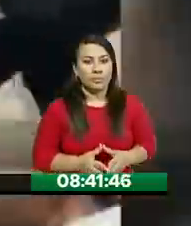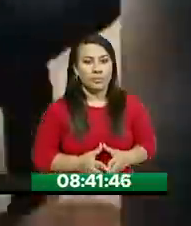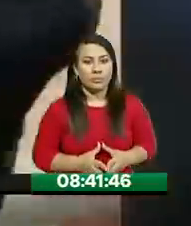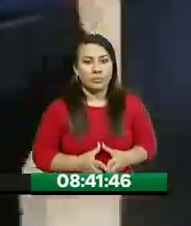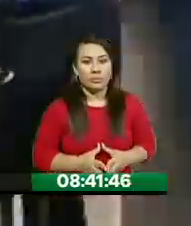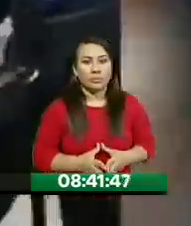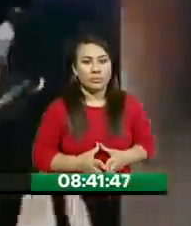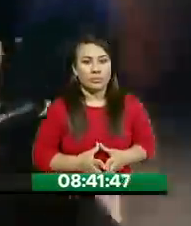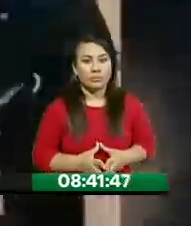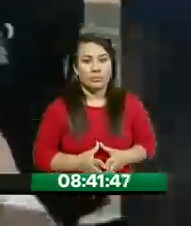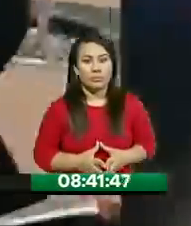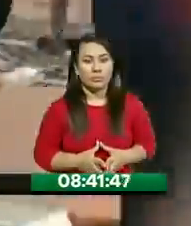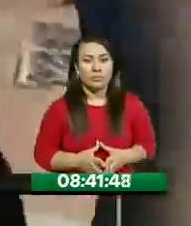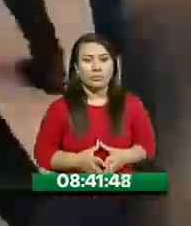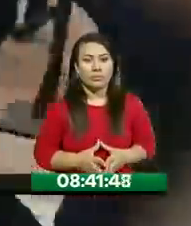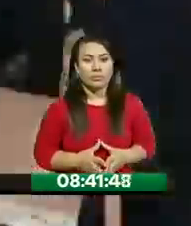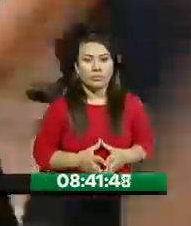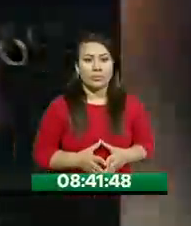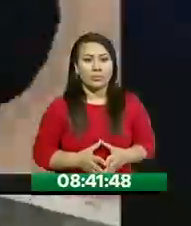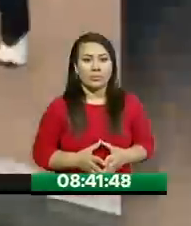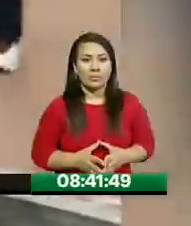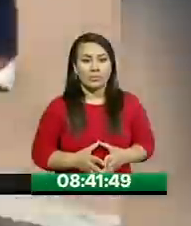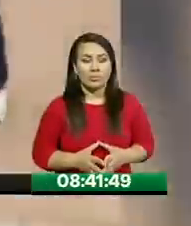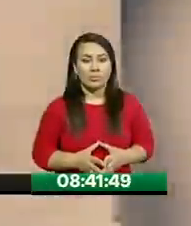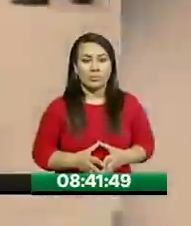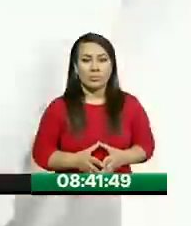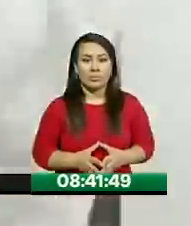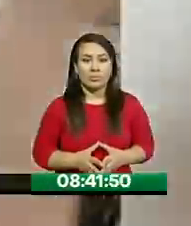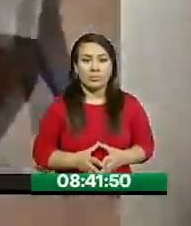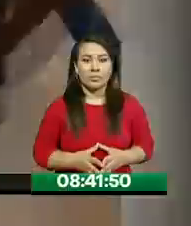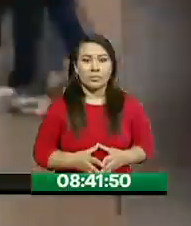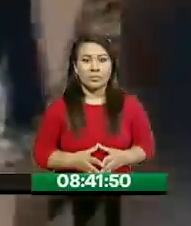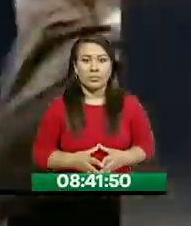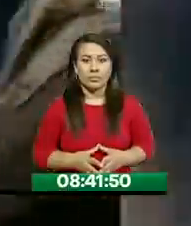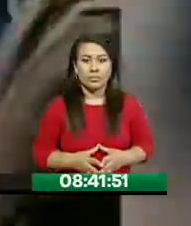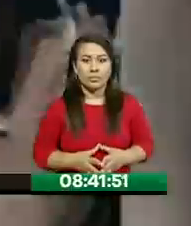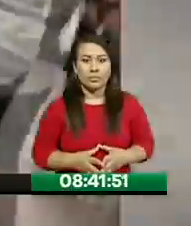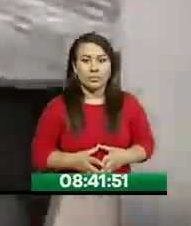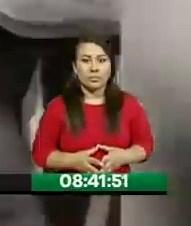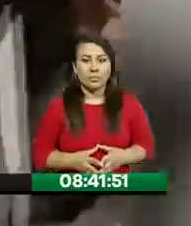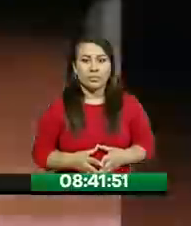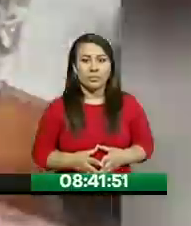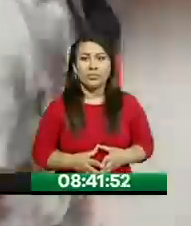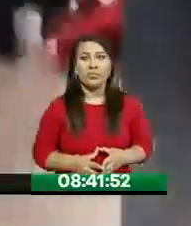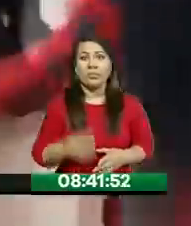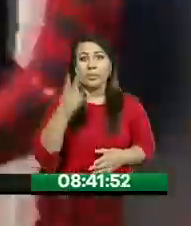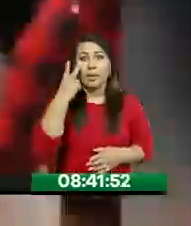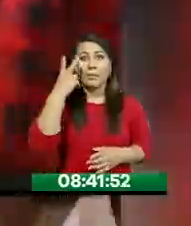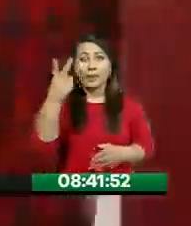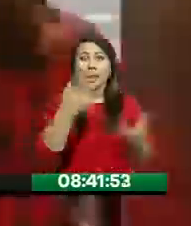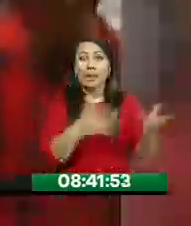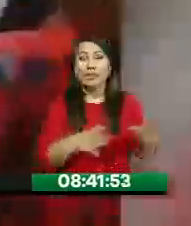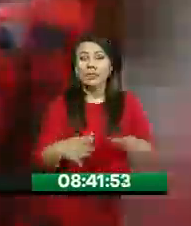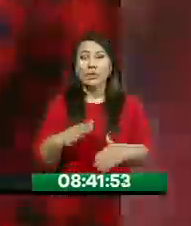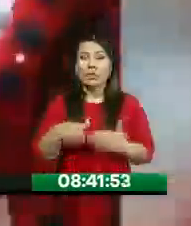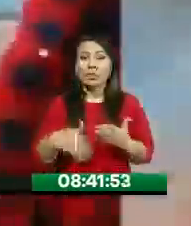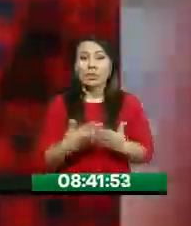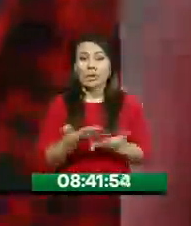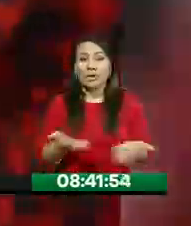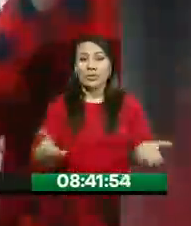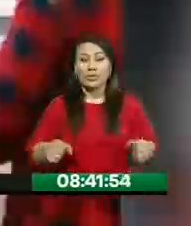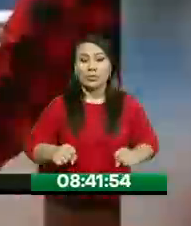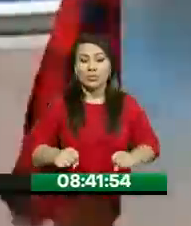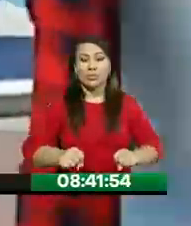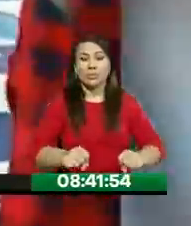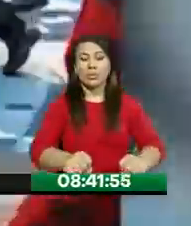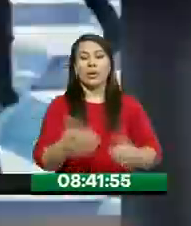Los censos son cada 3 años porque obviamente queremos ahora poner orden, queremos identificar todos los vehículos que están debidamente autorizados en la ciudad para